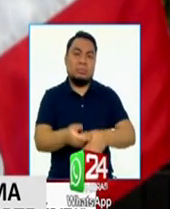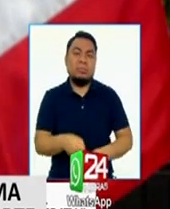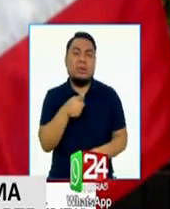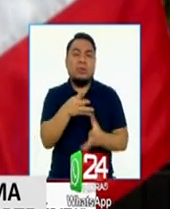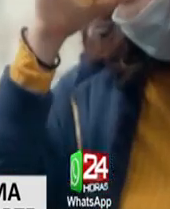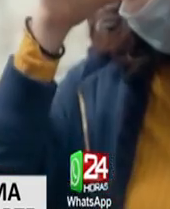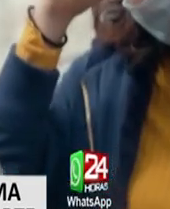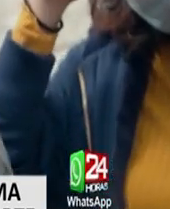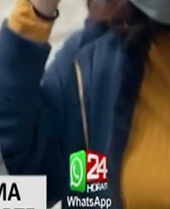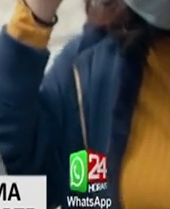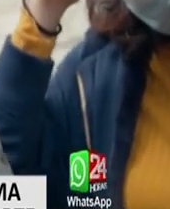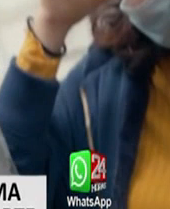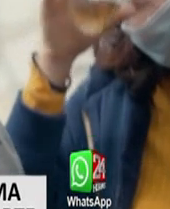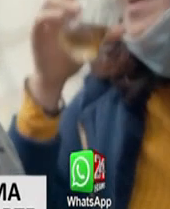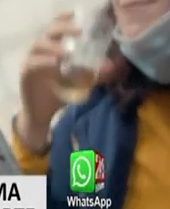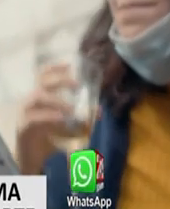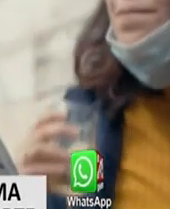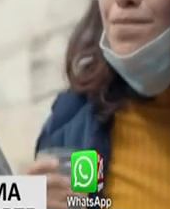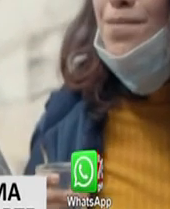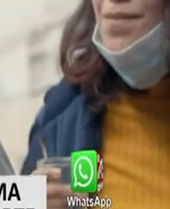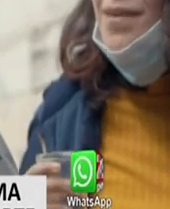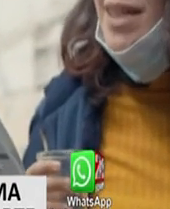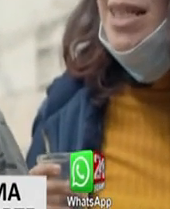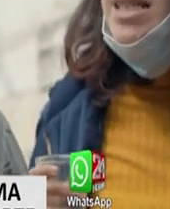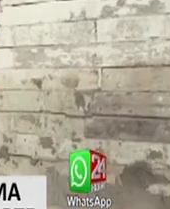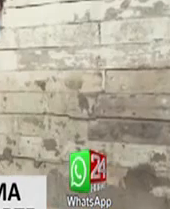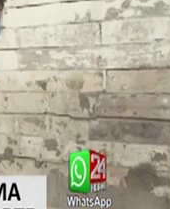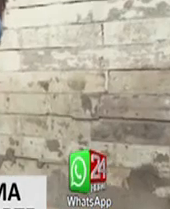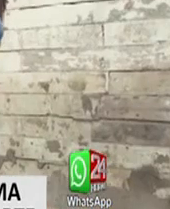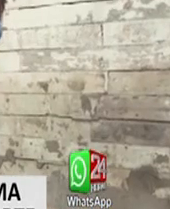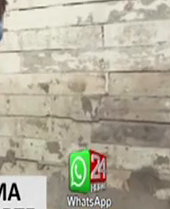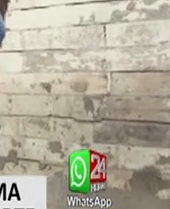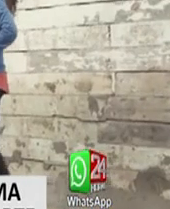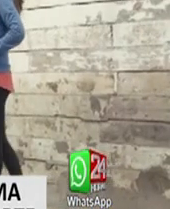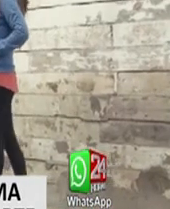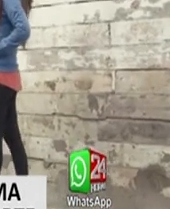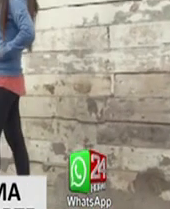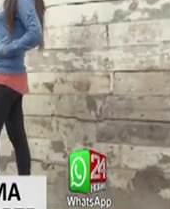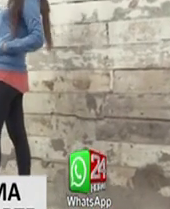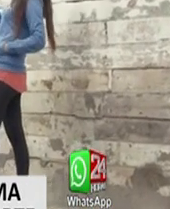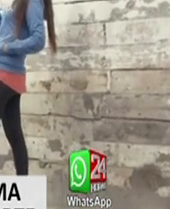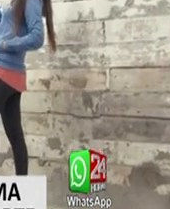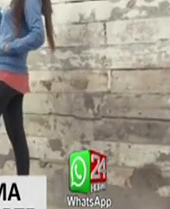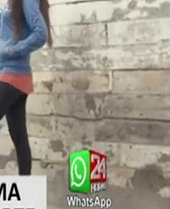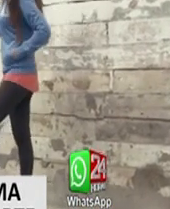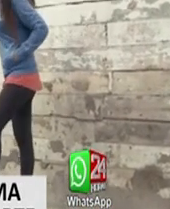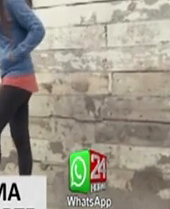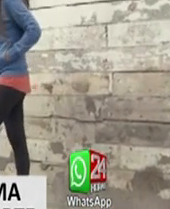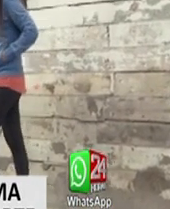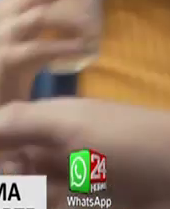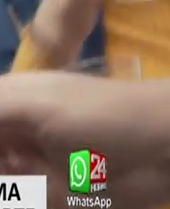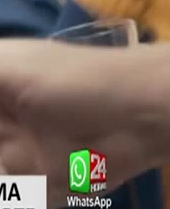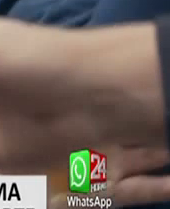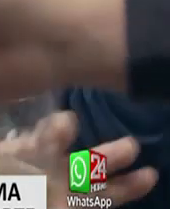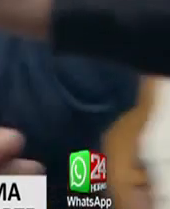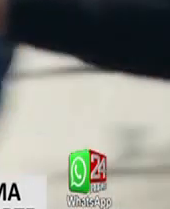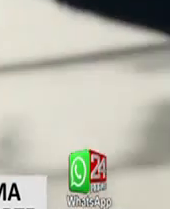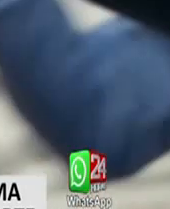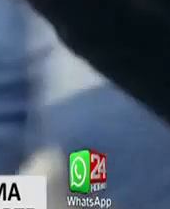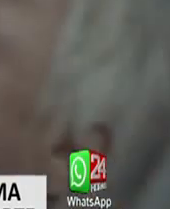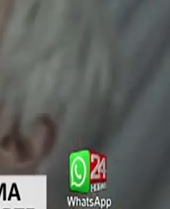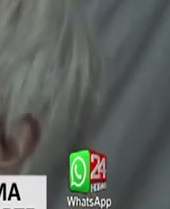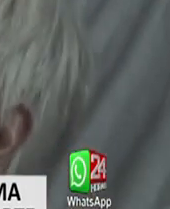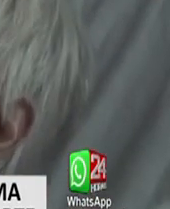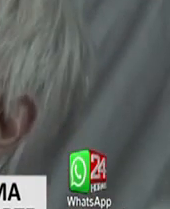su oportunidad? Por otro lado, el presidente Vizcarra mencionó que la campaña denominada El COVID no mata solo, no seamos cómplices,